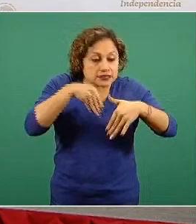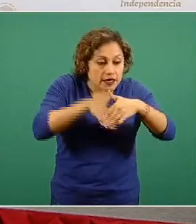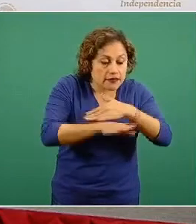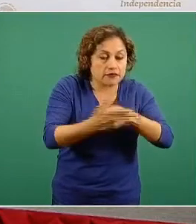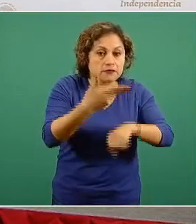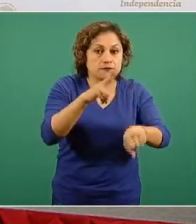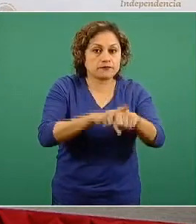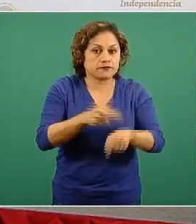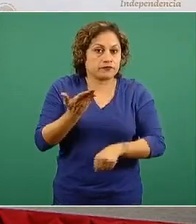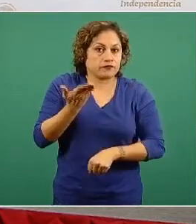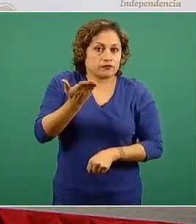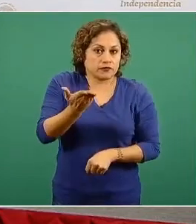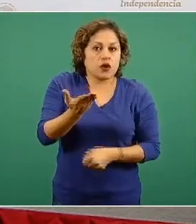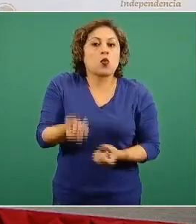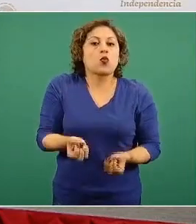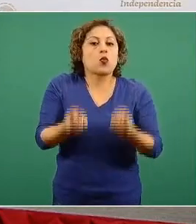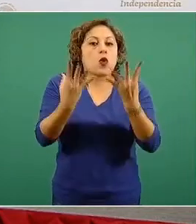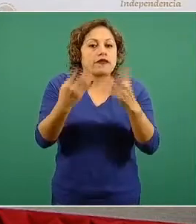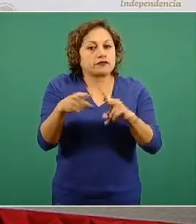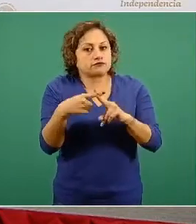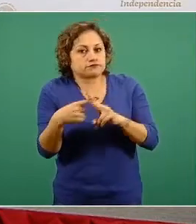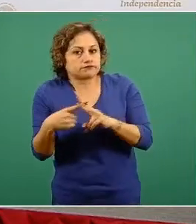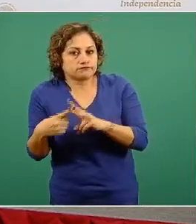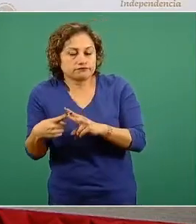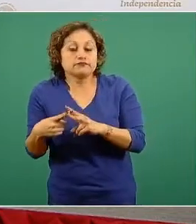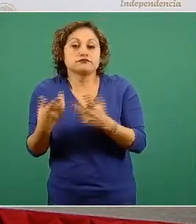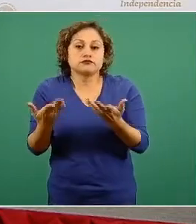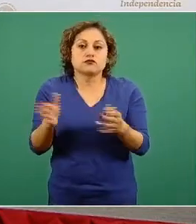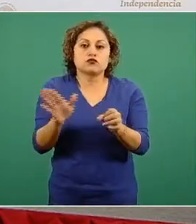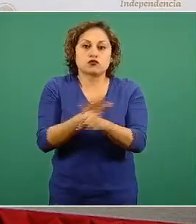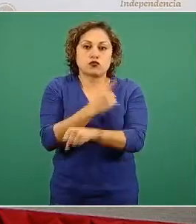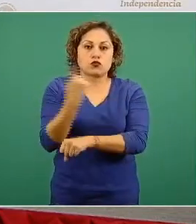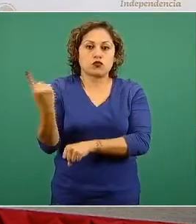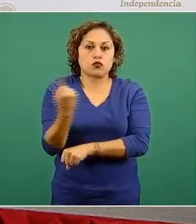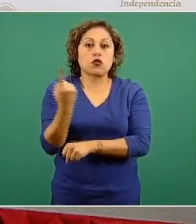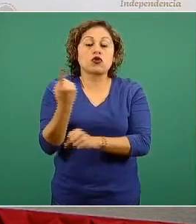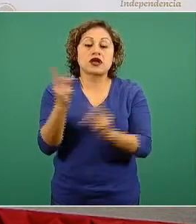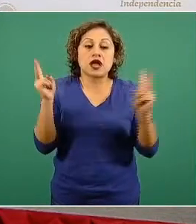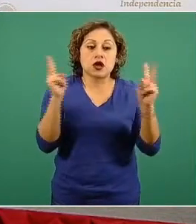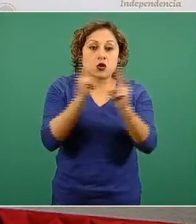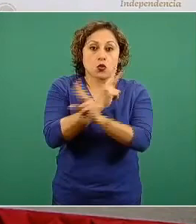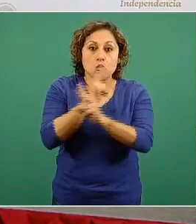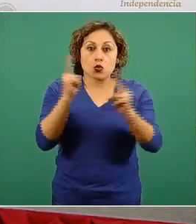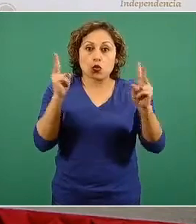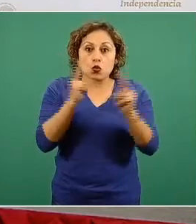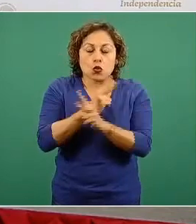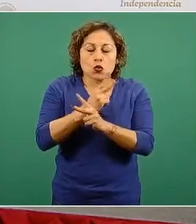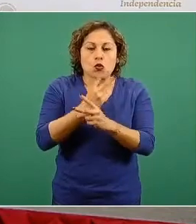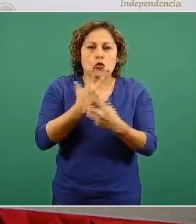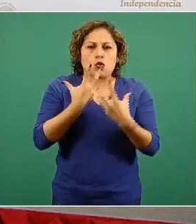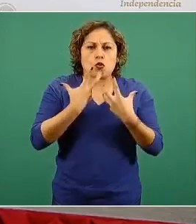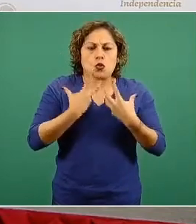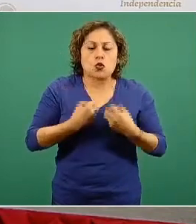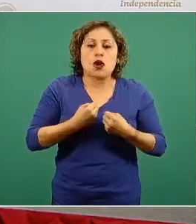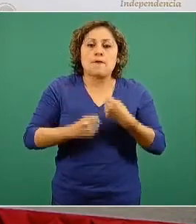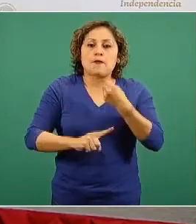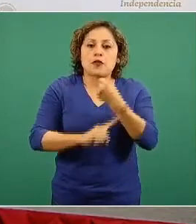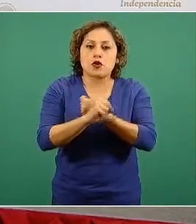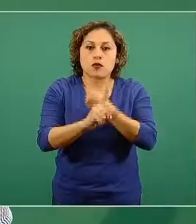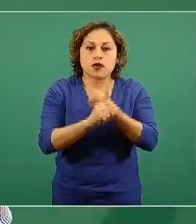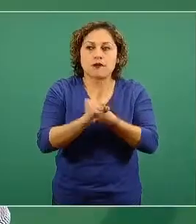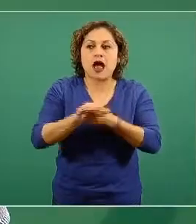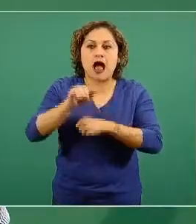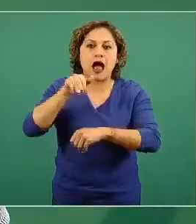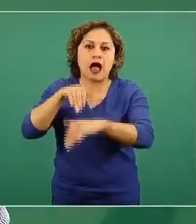hospitalaria porque presentan infección respiratoria aguda, por eso su nombre es Red IRAG, es decir, no solamente monitorea